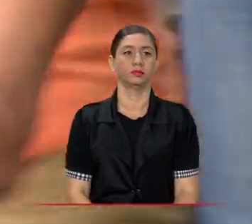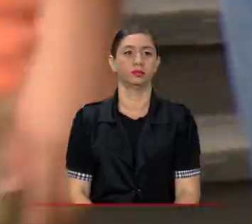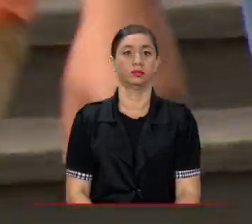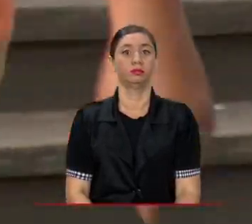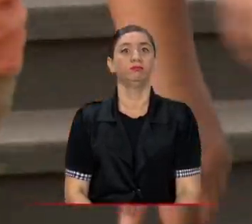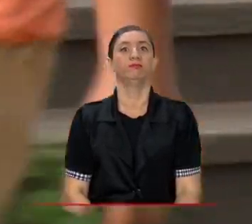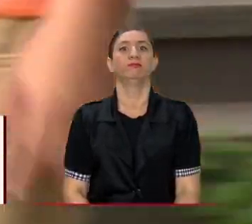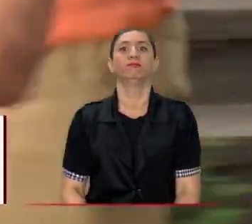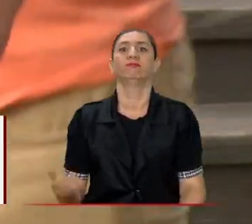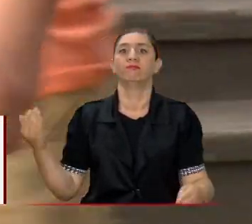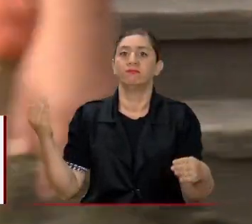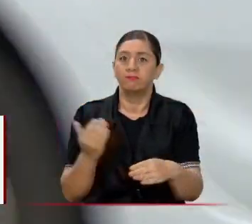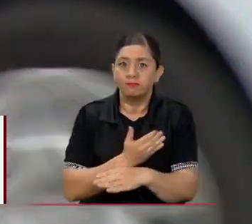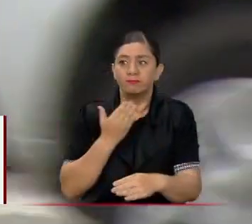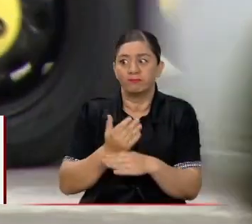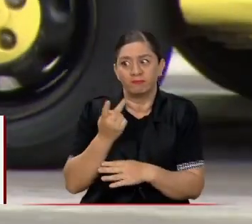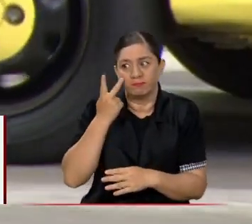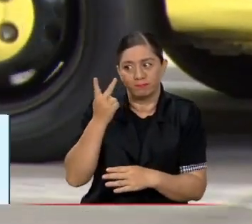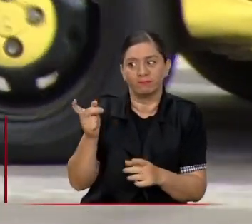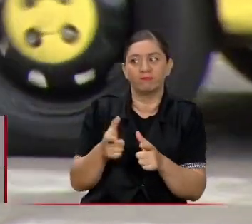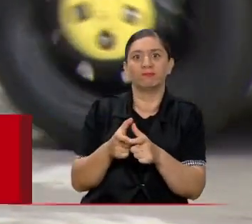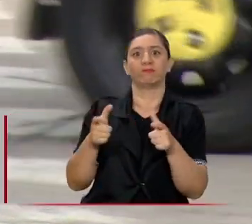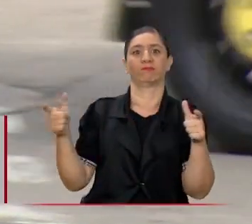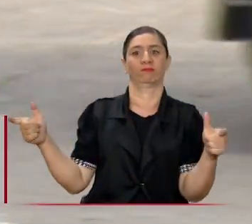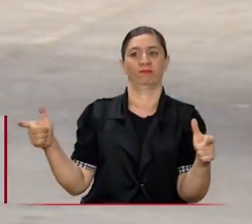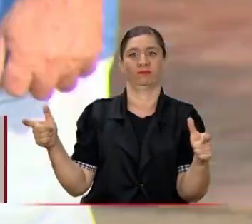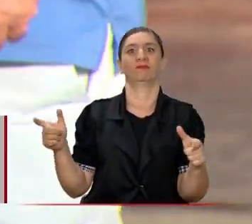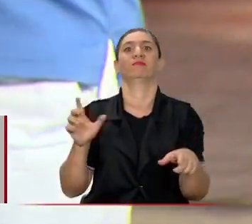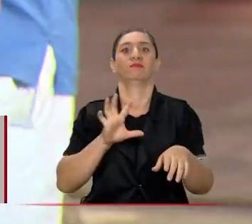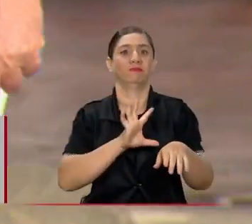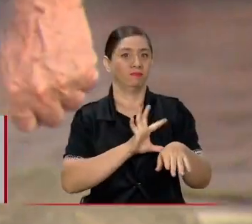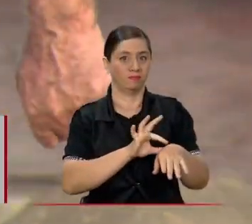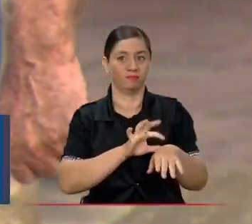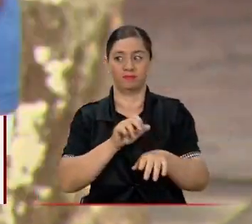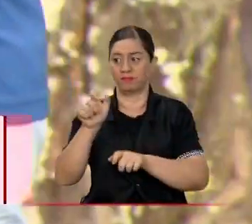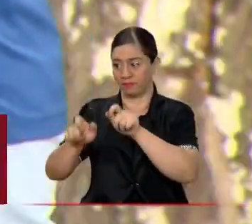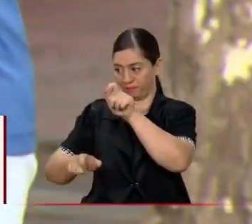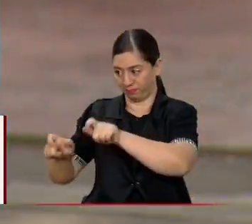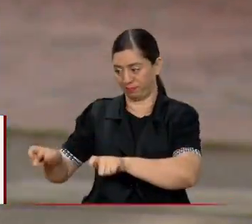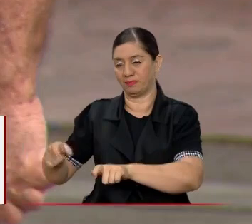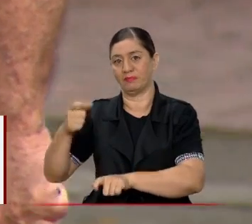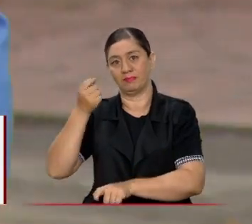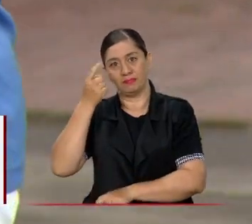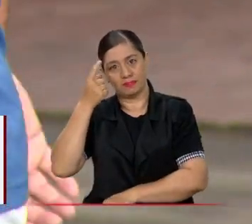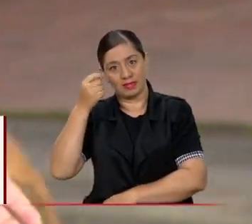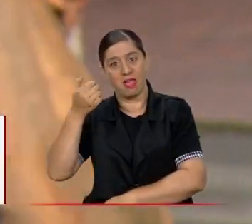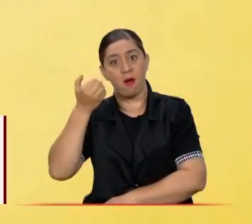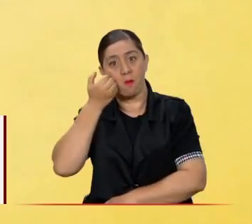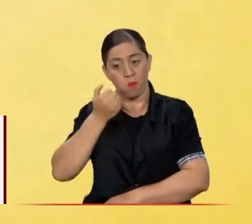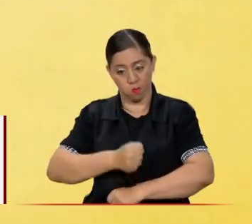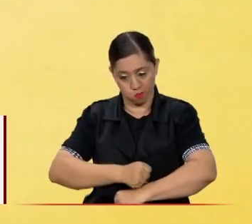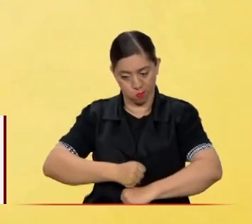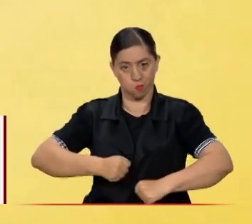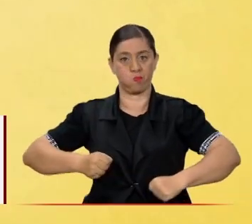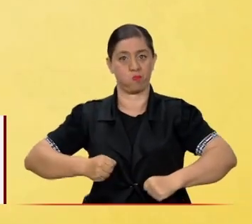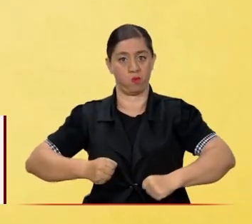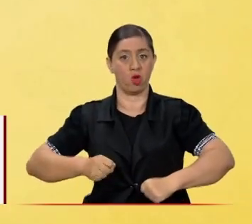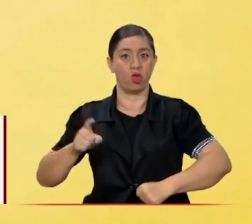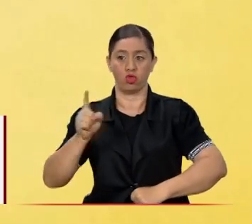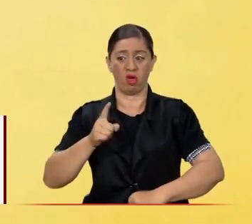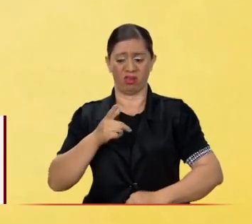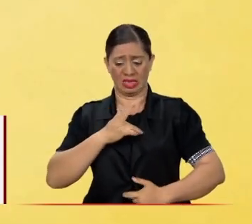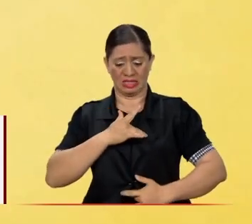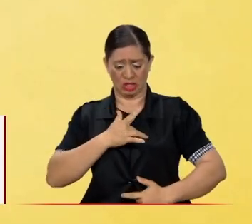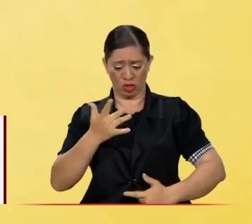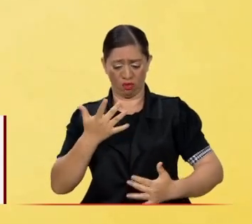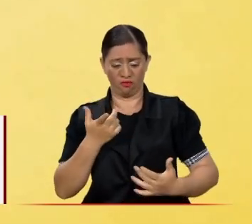Aunque el padecimiento salta a la vista, tanto pacientes como médicos necesitan entender que la obesidad es una enfermedad y no una falta de